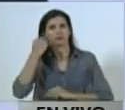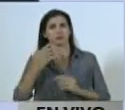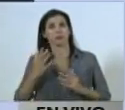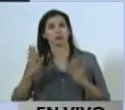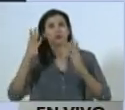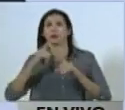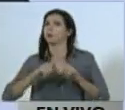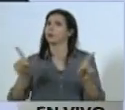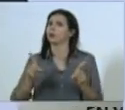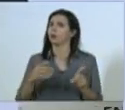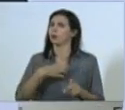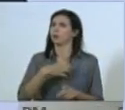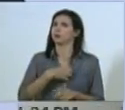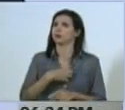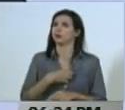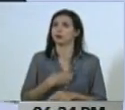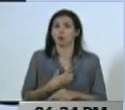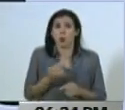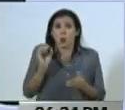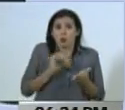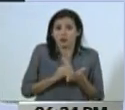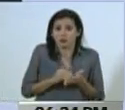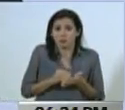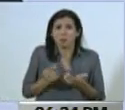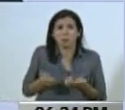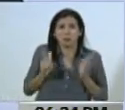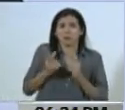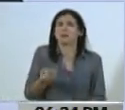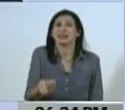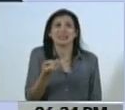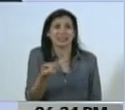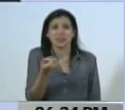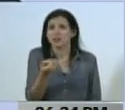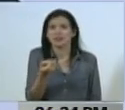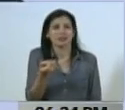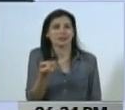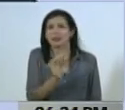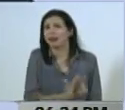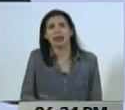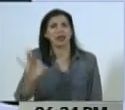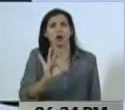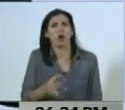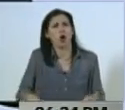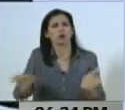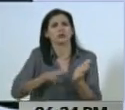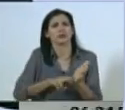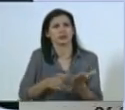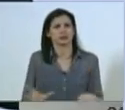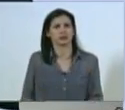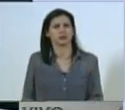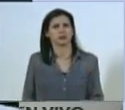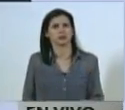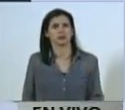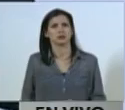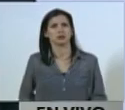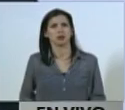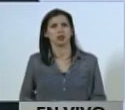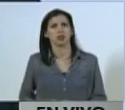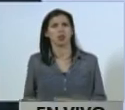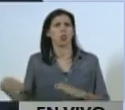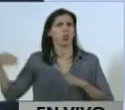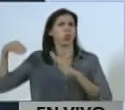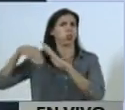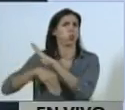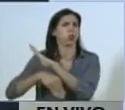Pero no podemos abrir ni una ventana, ni una sola oportunidad para que vuelva la